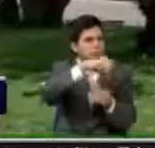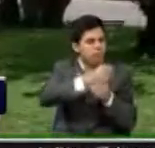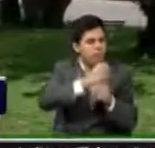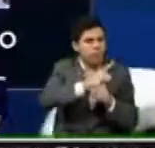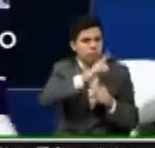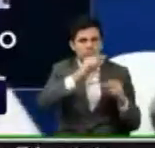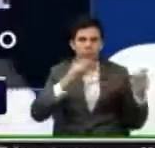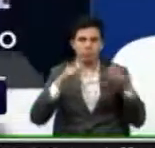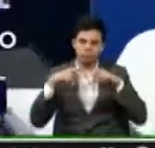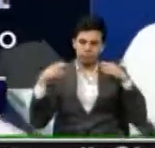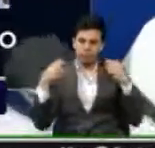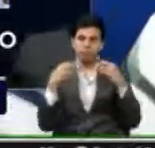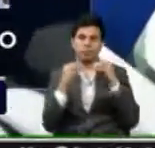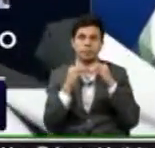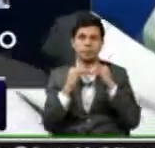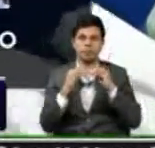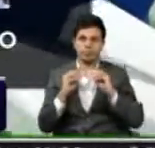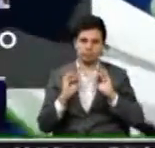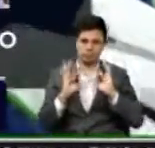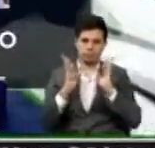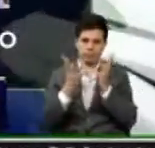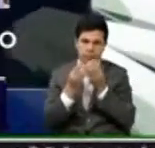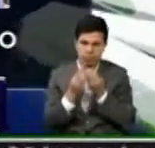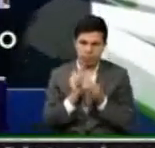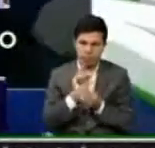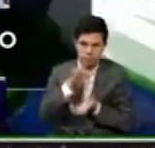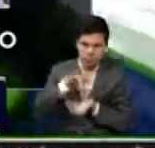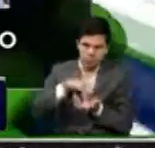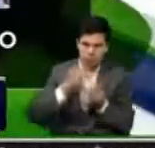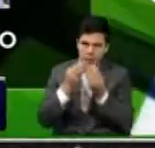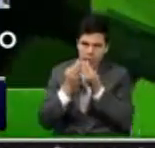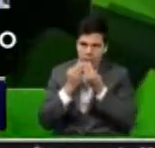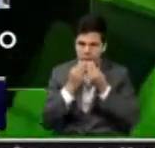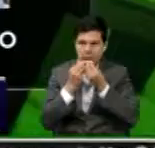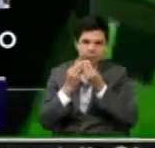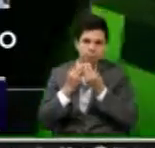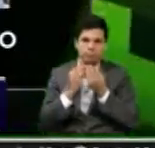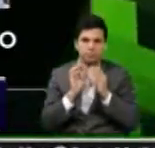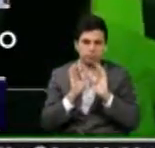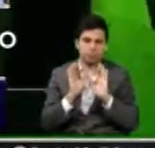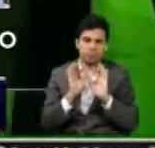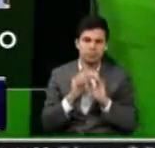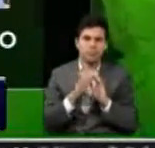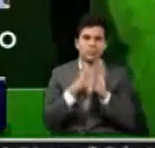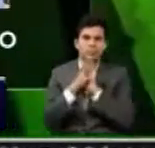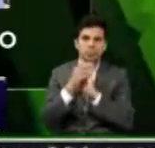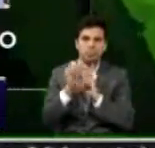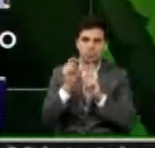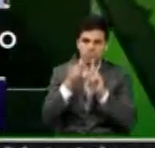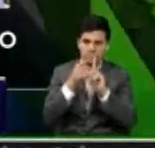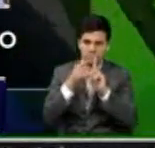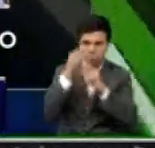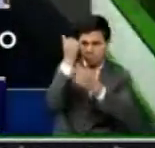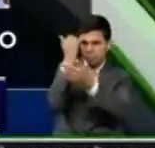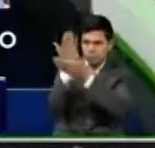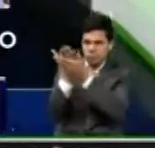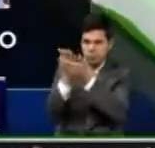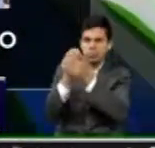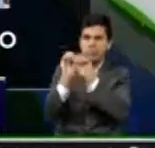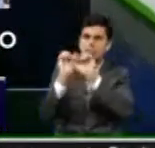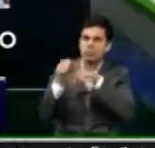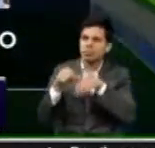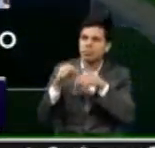defensoría del pueblo aclarar que primero se aprueba la solicitud de derogar